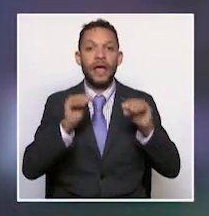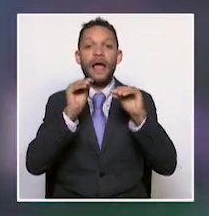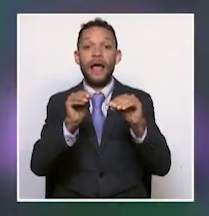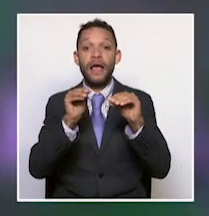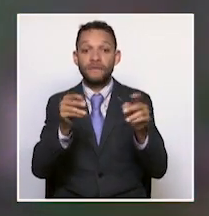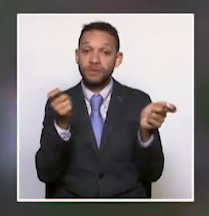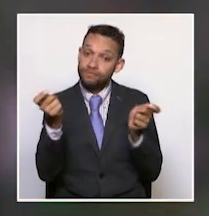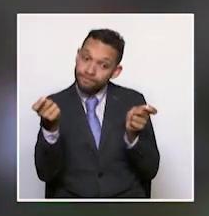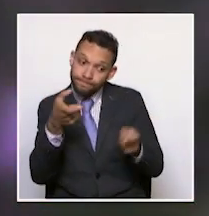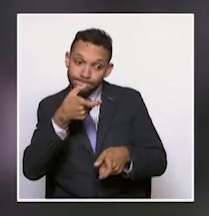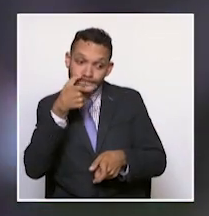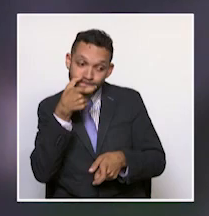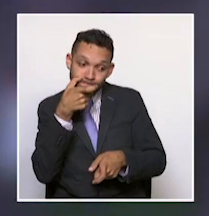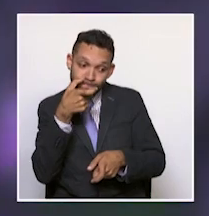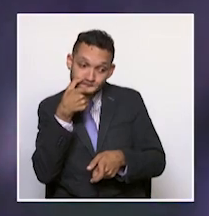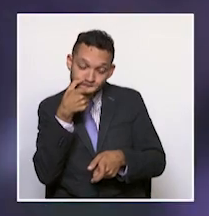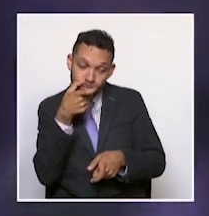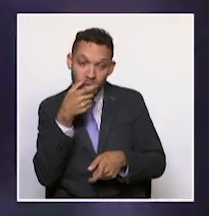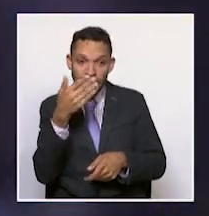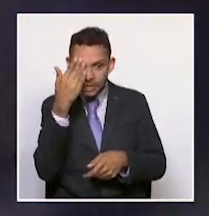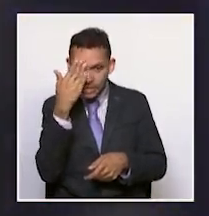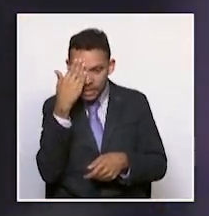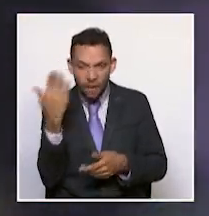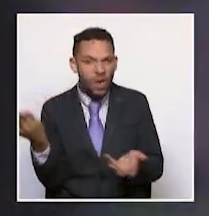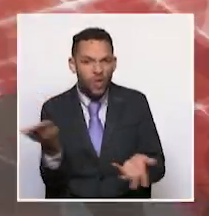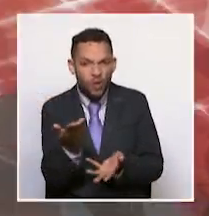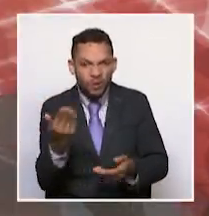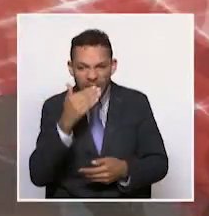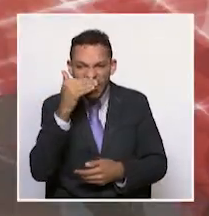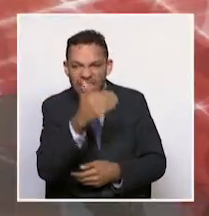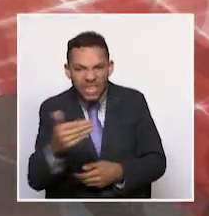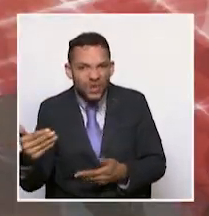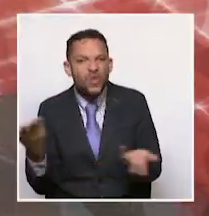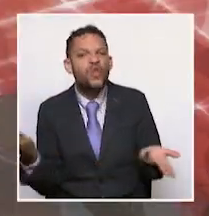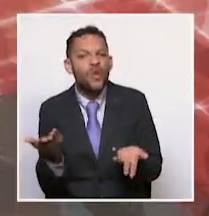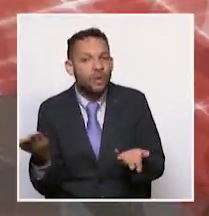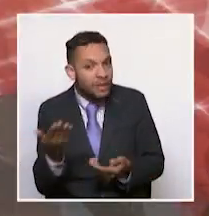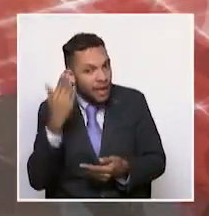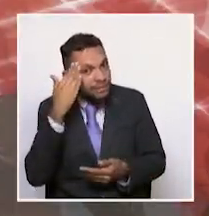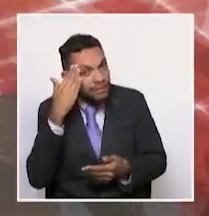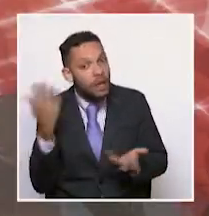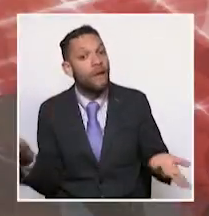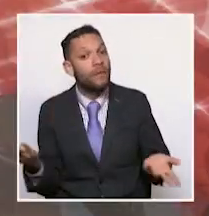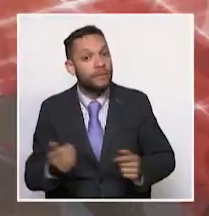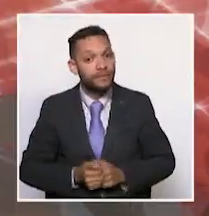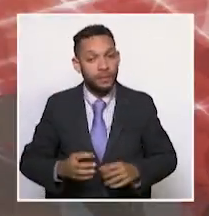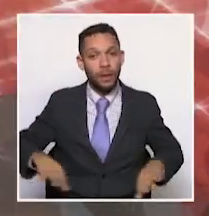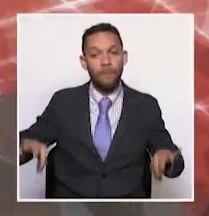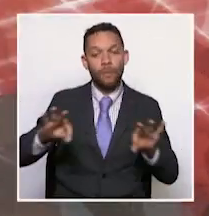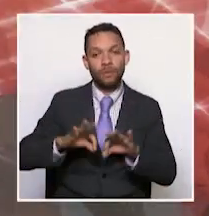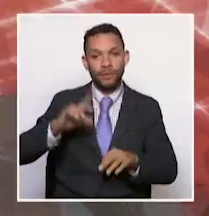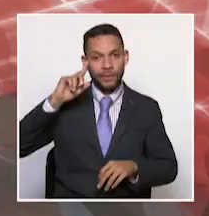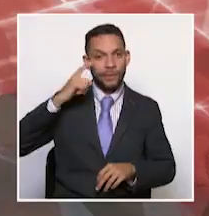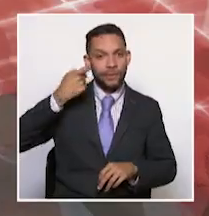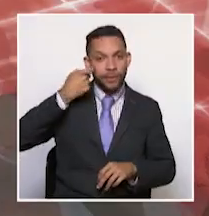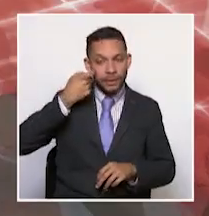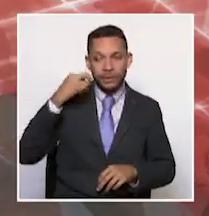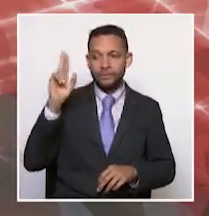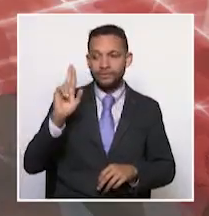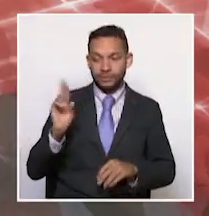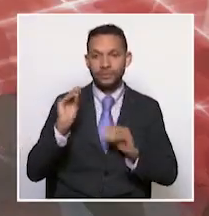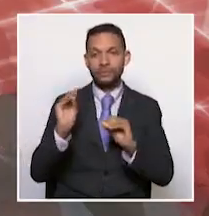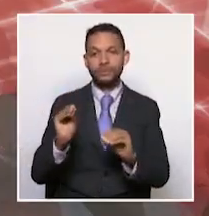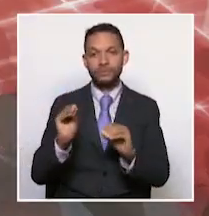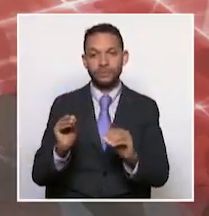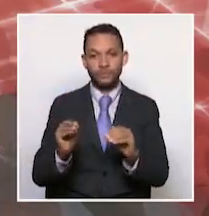otrora dio buen resultado. ¿Sabe usted dónde están sus hijos? ¿Sabe dónde están? La gobernación de Risaralda socializó